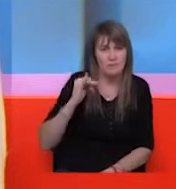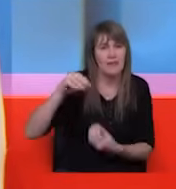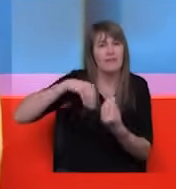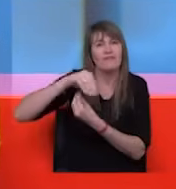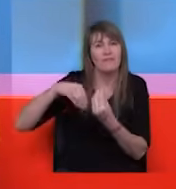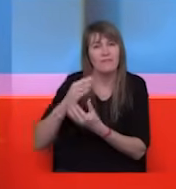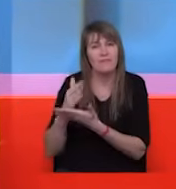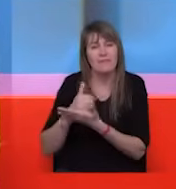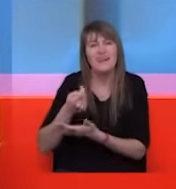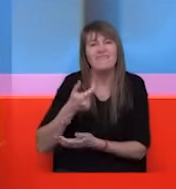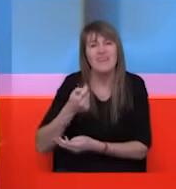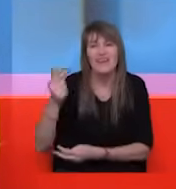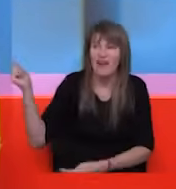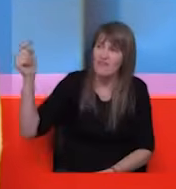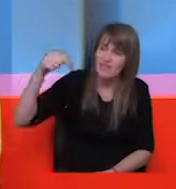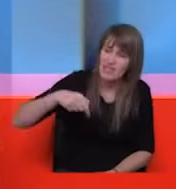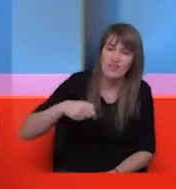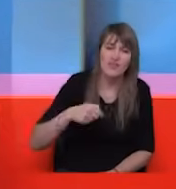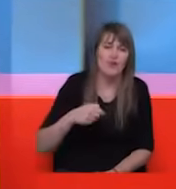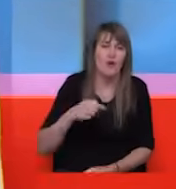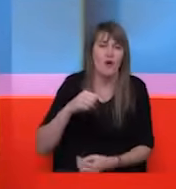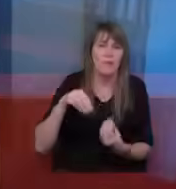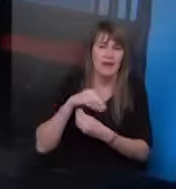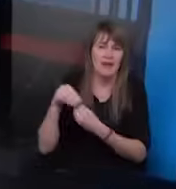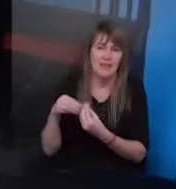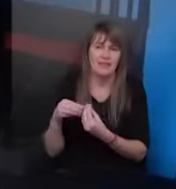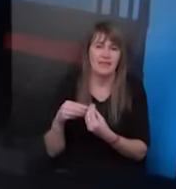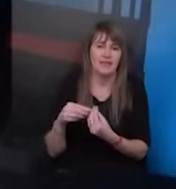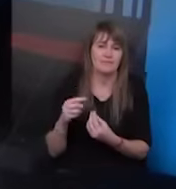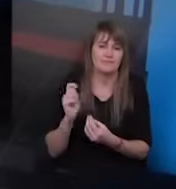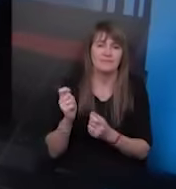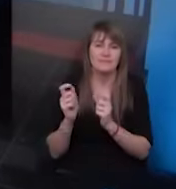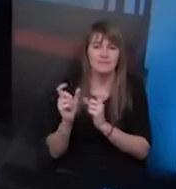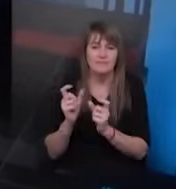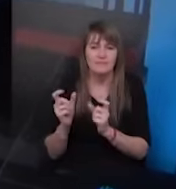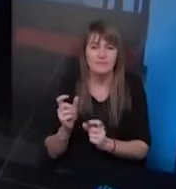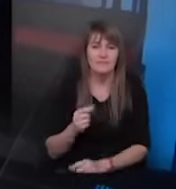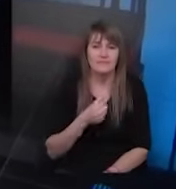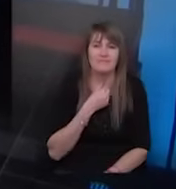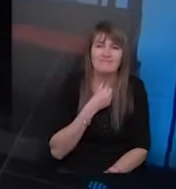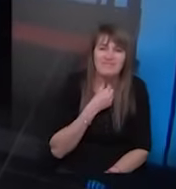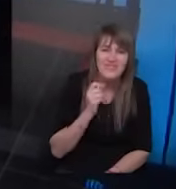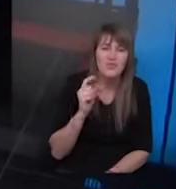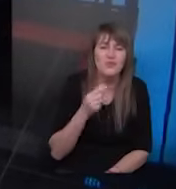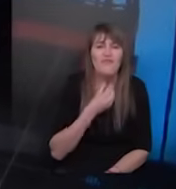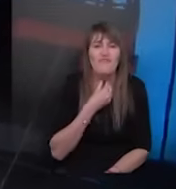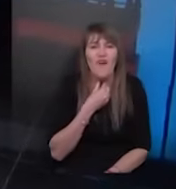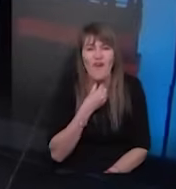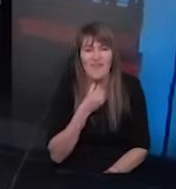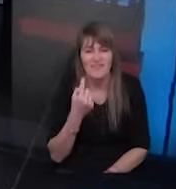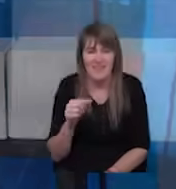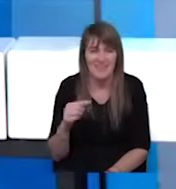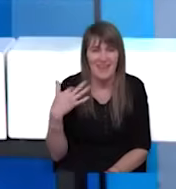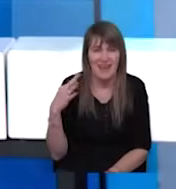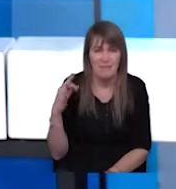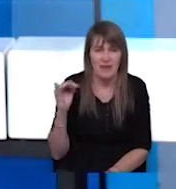para buscarlo. Exactamente. Era lo único que uno detectaba sin saber el nombre del apellido era el acento vallano, ¿no? Que tenía. Exacto, sí, el hermano estaba bastante contenido.